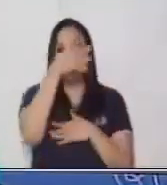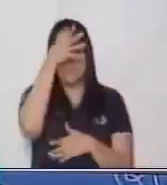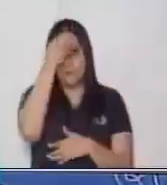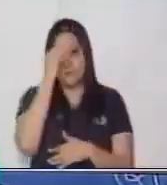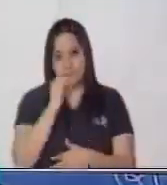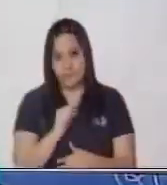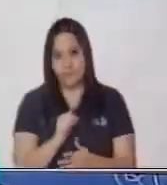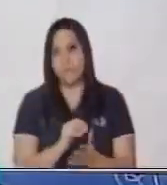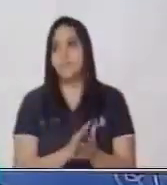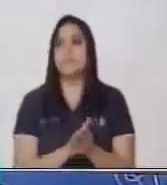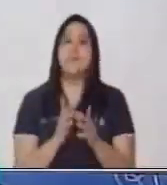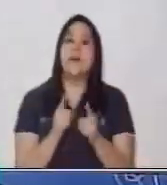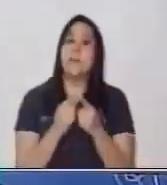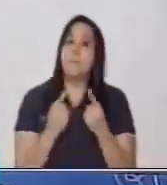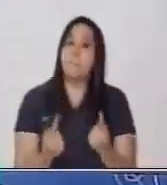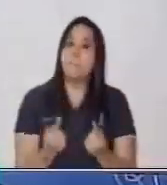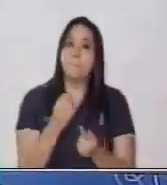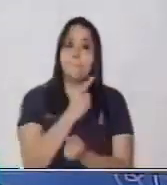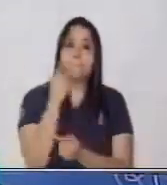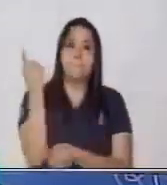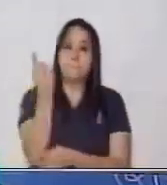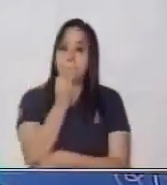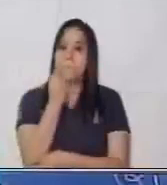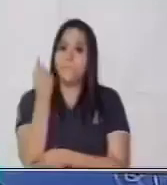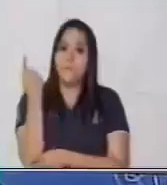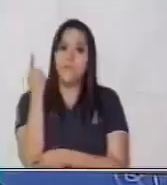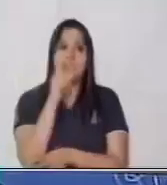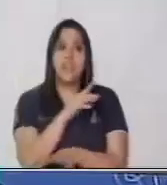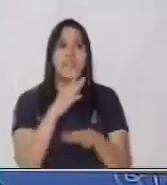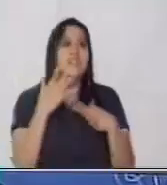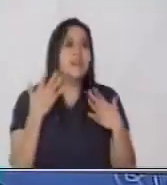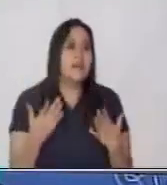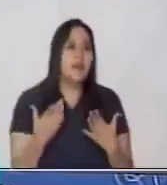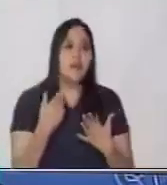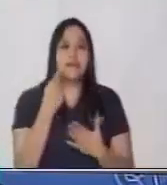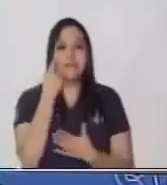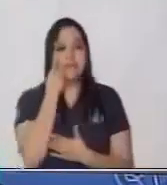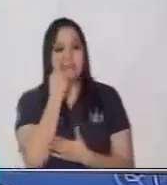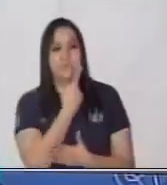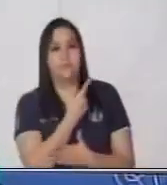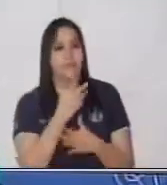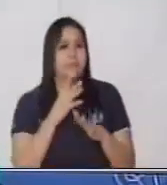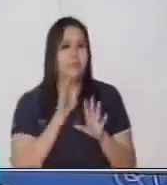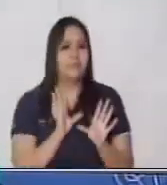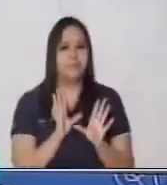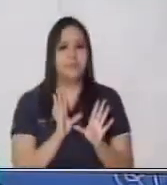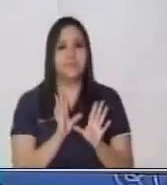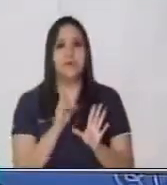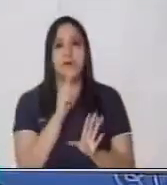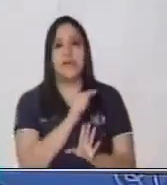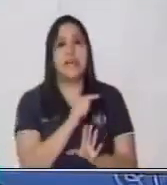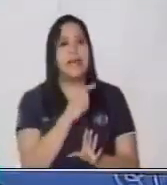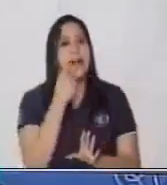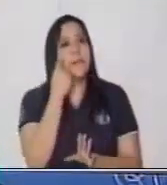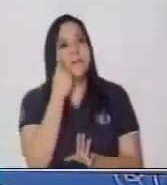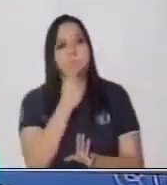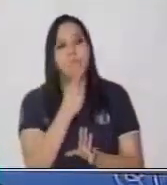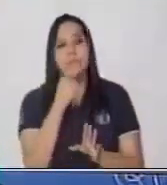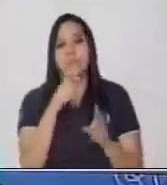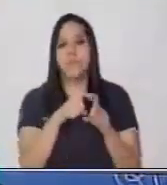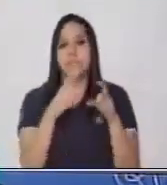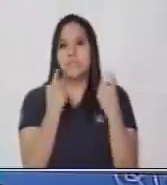aprenderlo, porque va a ser de mucha utilidad cuando miremos estas clases de macro y microestructura.